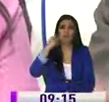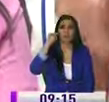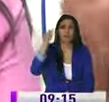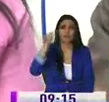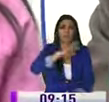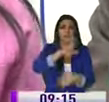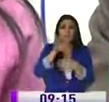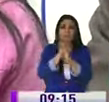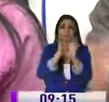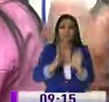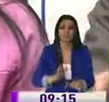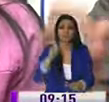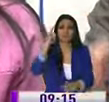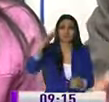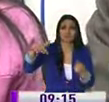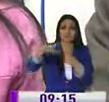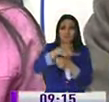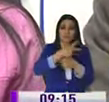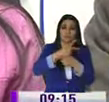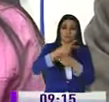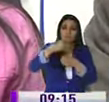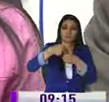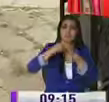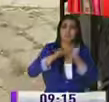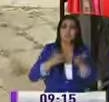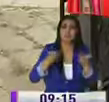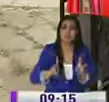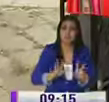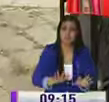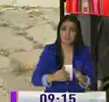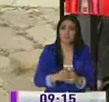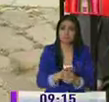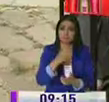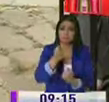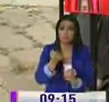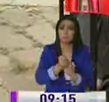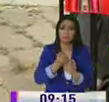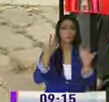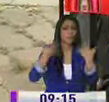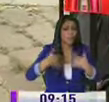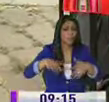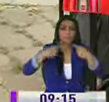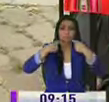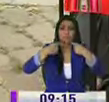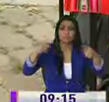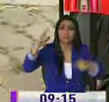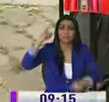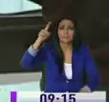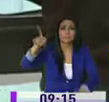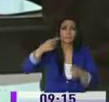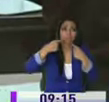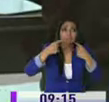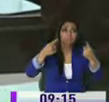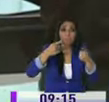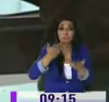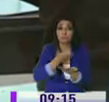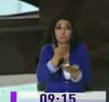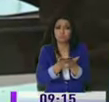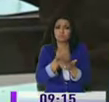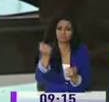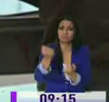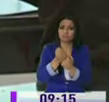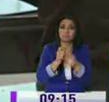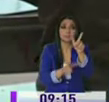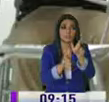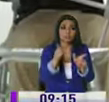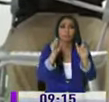funciones del estado incluido el consejo de participación ciudadana que ellos apoyarán cualquier pronunciamiento desde el ejecutivo combinada que los ciudadanos